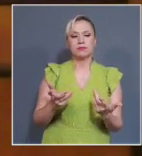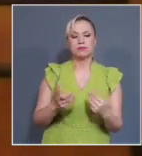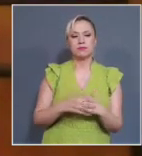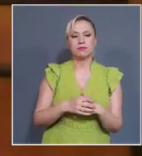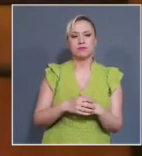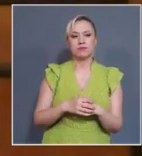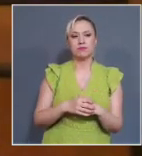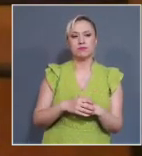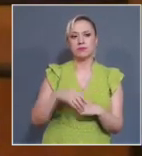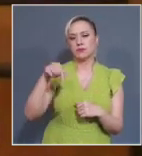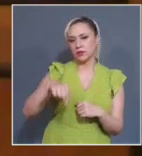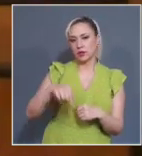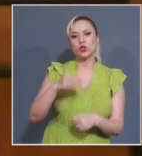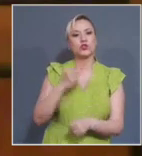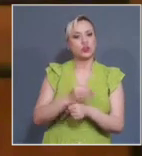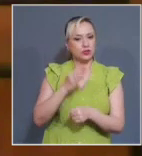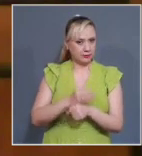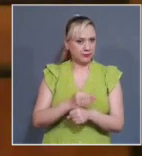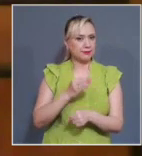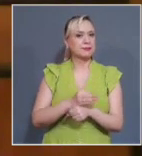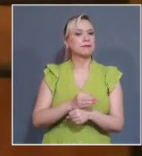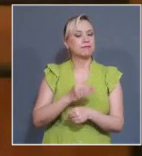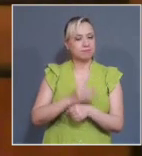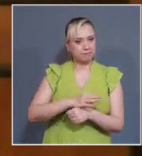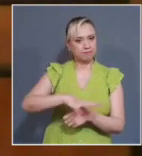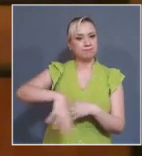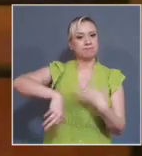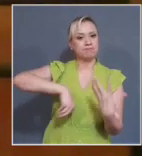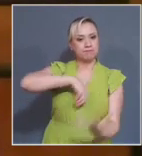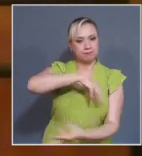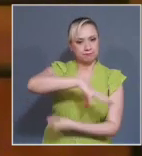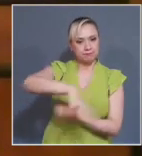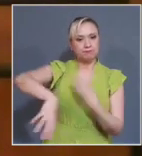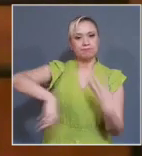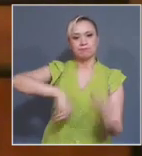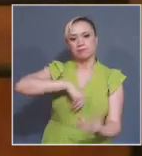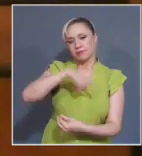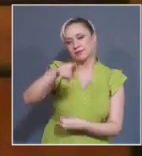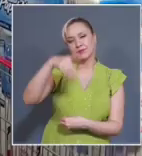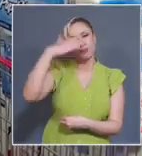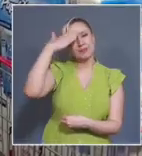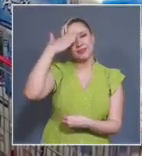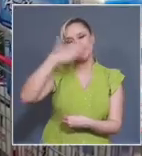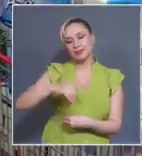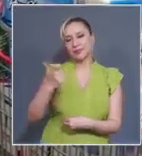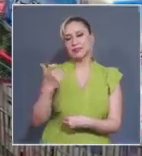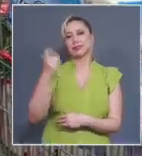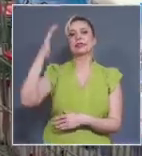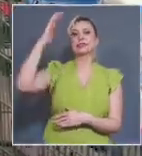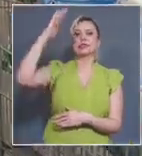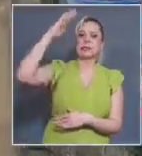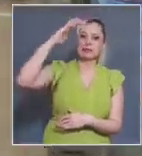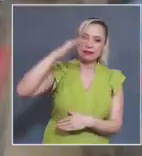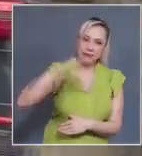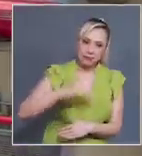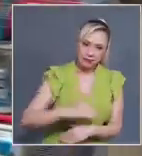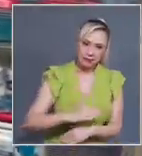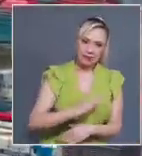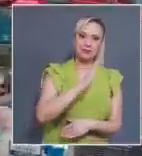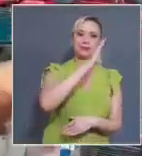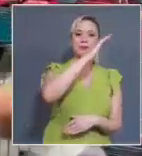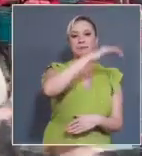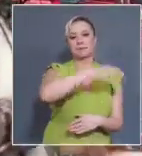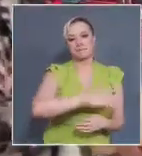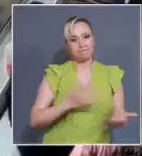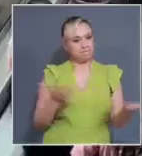estamos inmersos. Sin embargo, bueno, sabemos que los procesos de desinflación son complejos. En tanto,